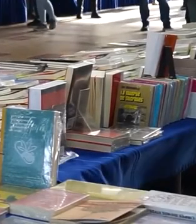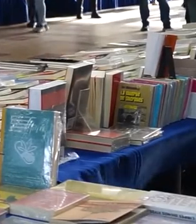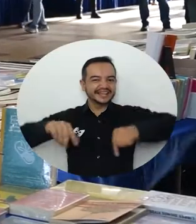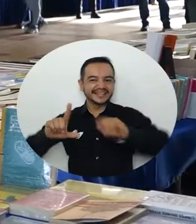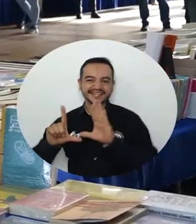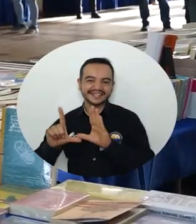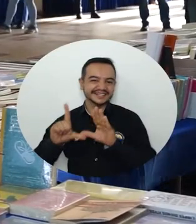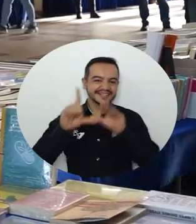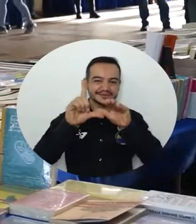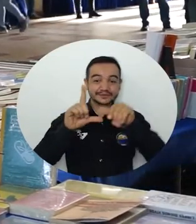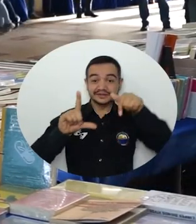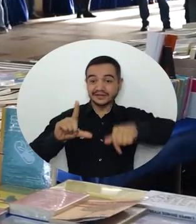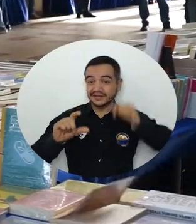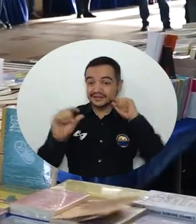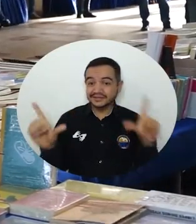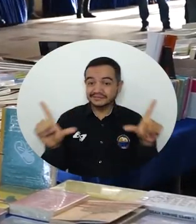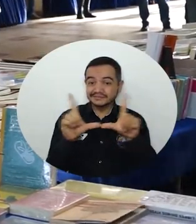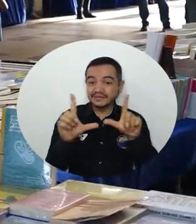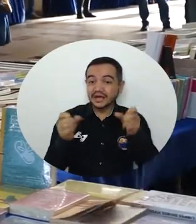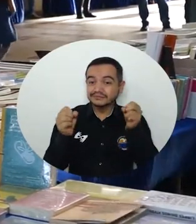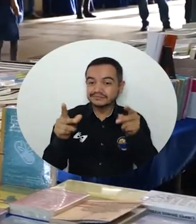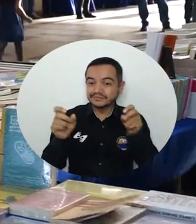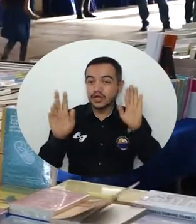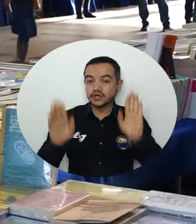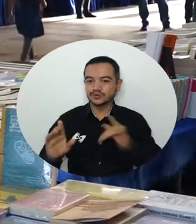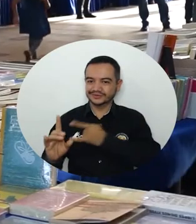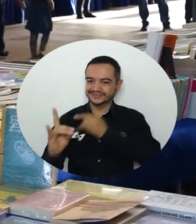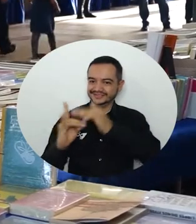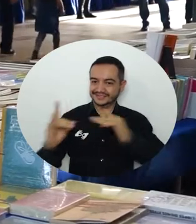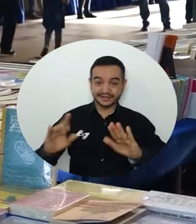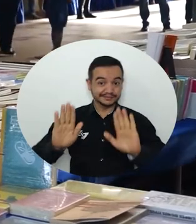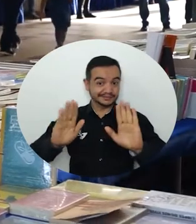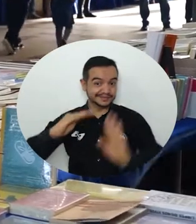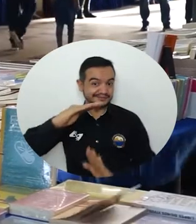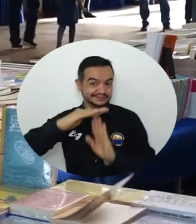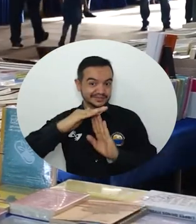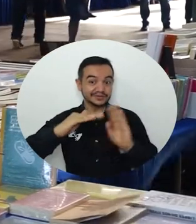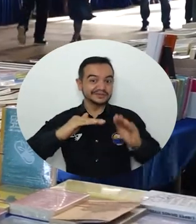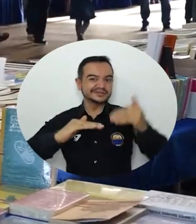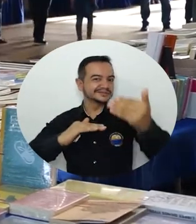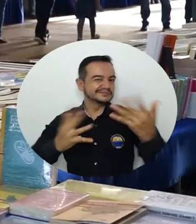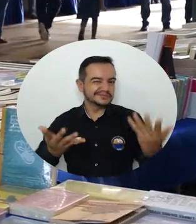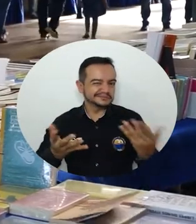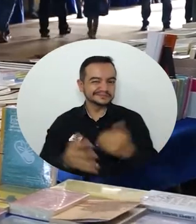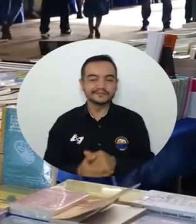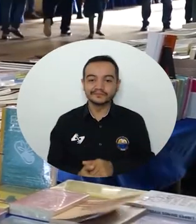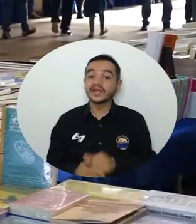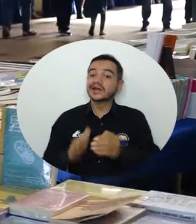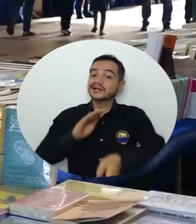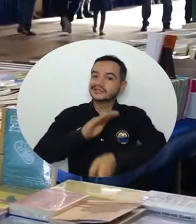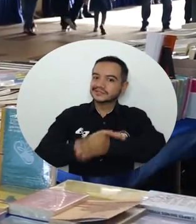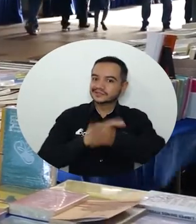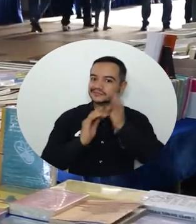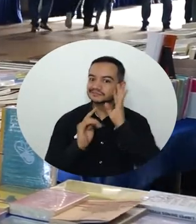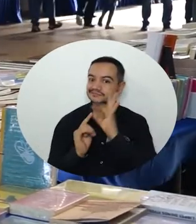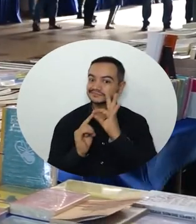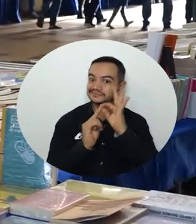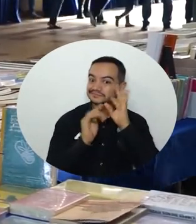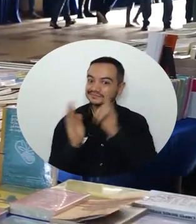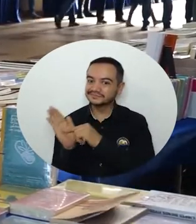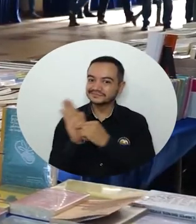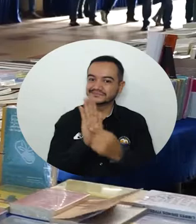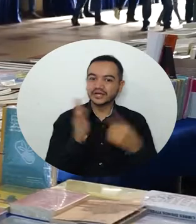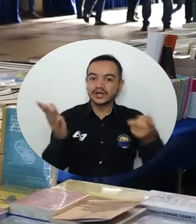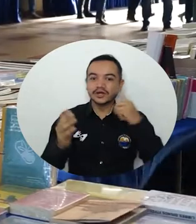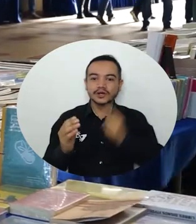Esto es el Campus TV, programa institucional de la Universidad del Magdalena. Vamos a una pausa y en segundos continuamos con el especial sobre la